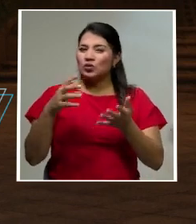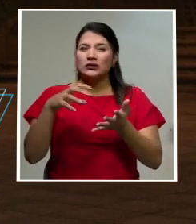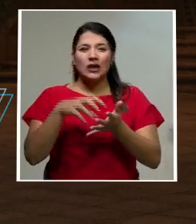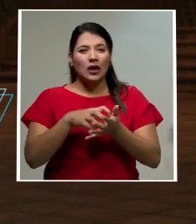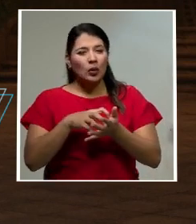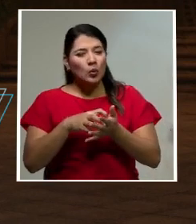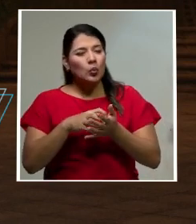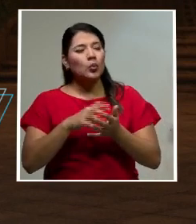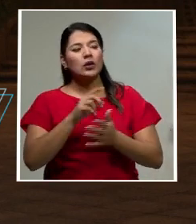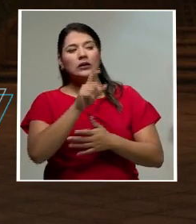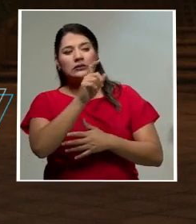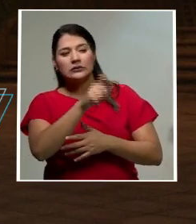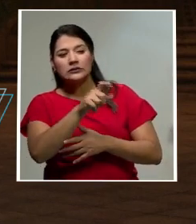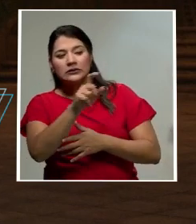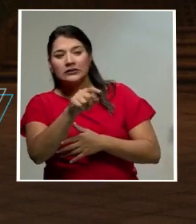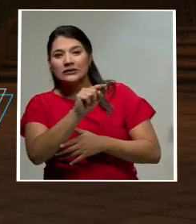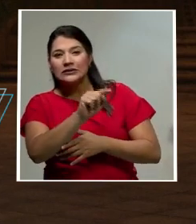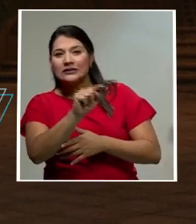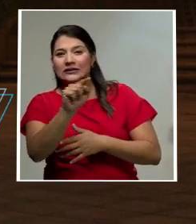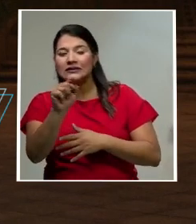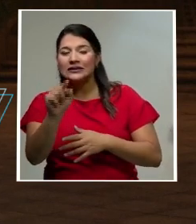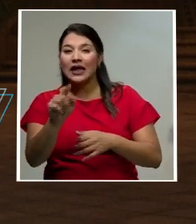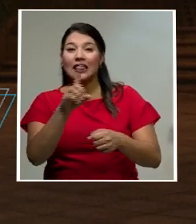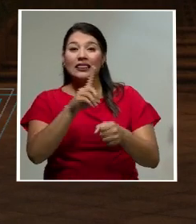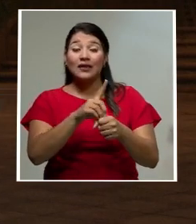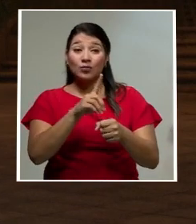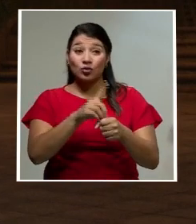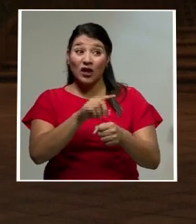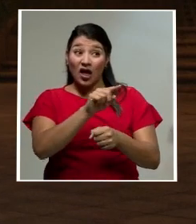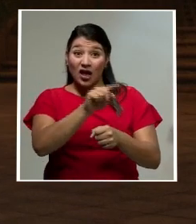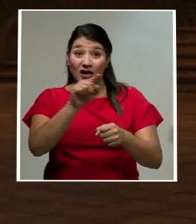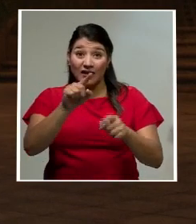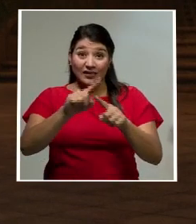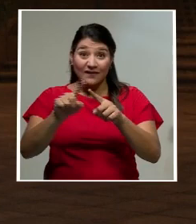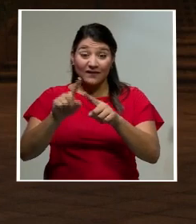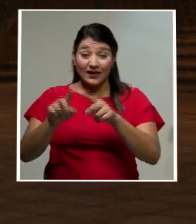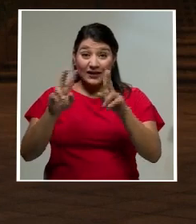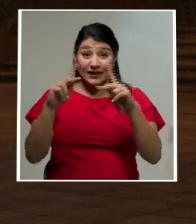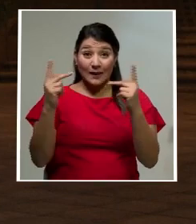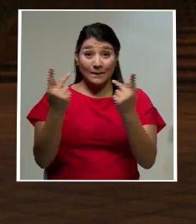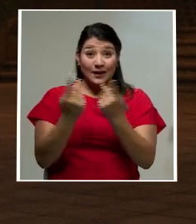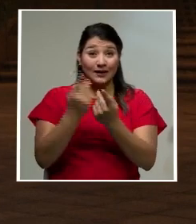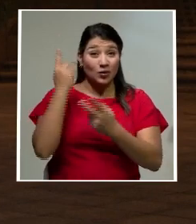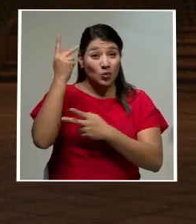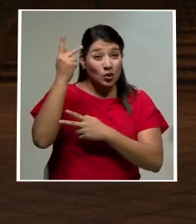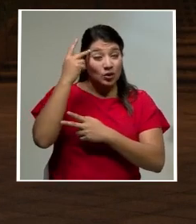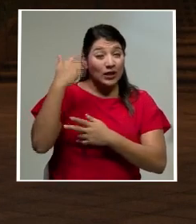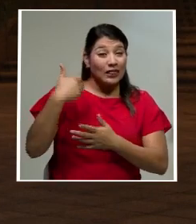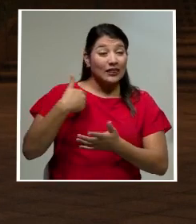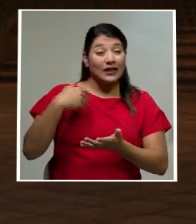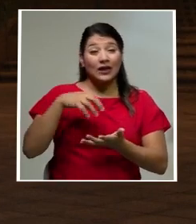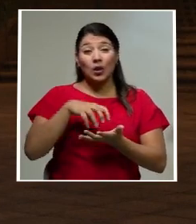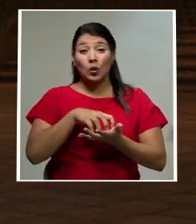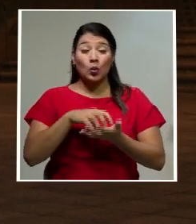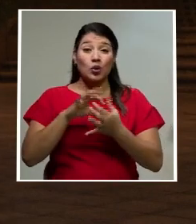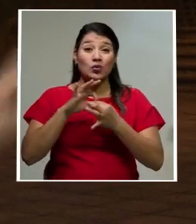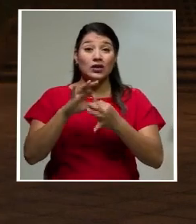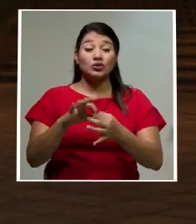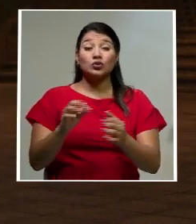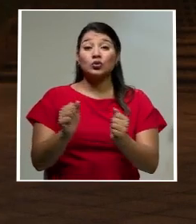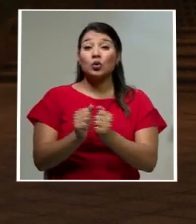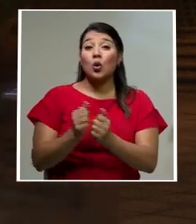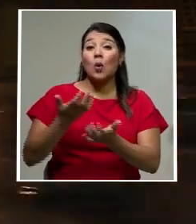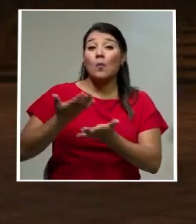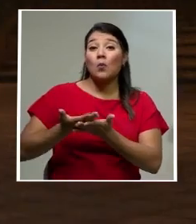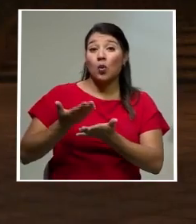hay varios diputados de diferentes fracciones que pues tienen cuestionamientos hacia la propuesta del gobierno y pues